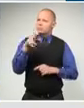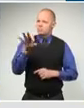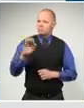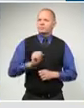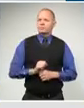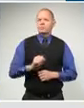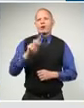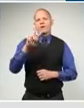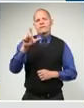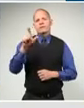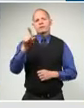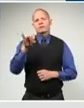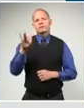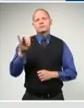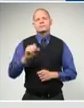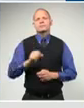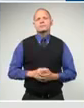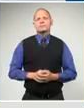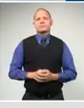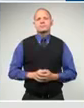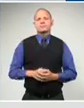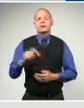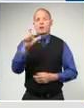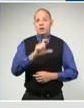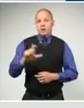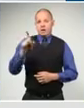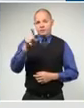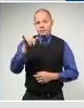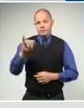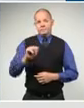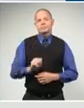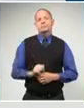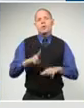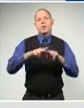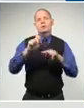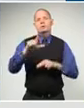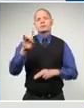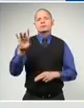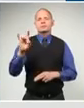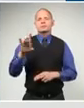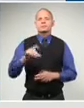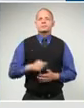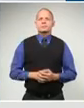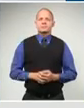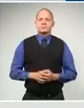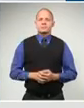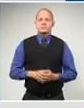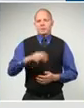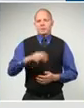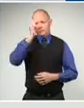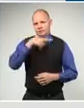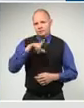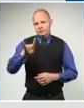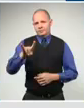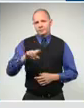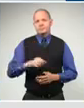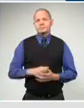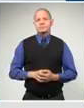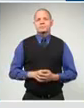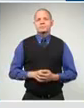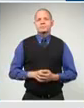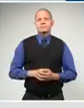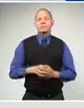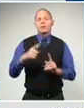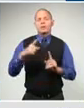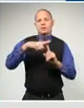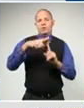Clara 17, Camagüey 16, Holguín 15, Ciego de Ávila 9, Las Tunas